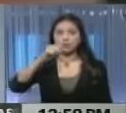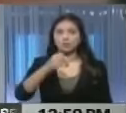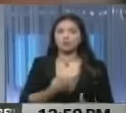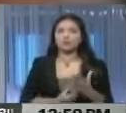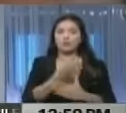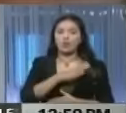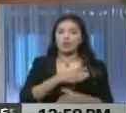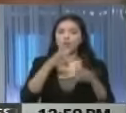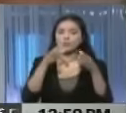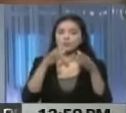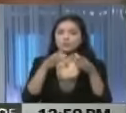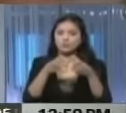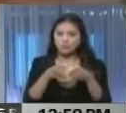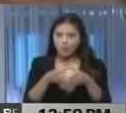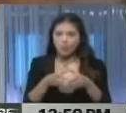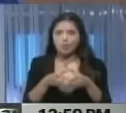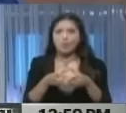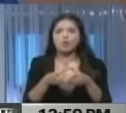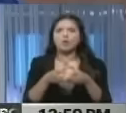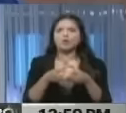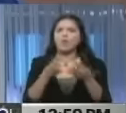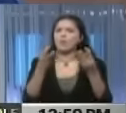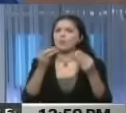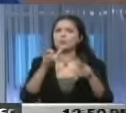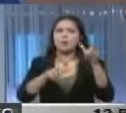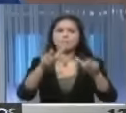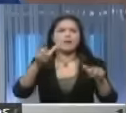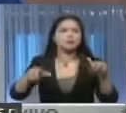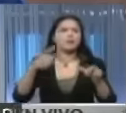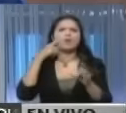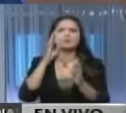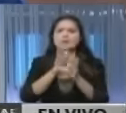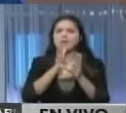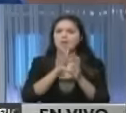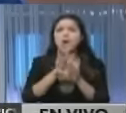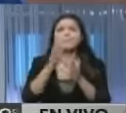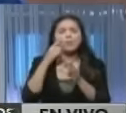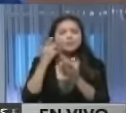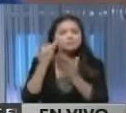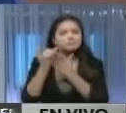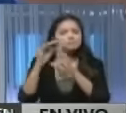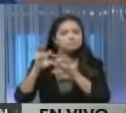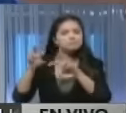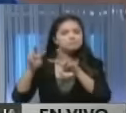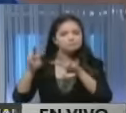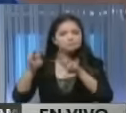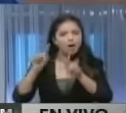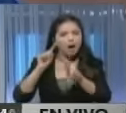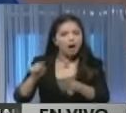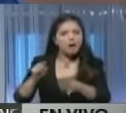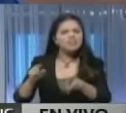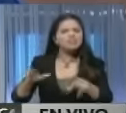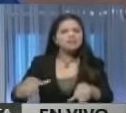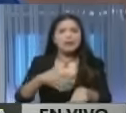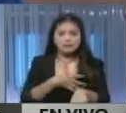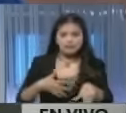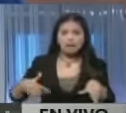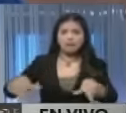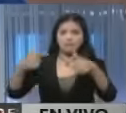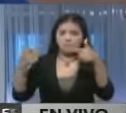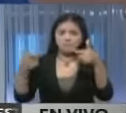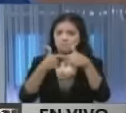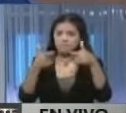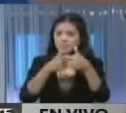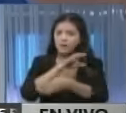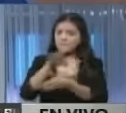comisión con distinguidos juristas y psiquiatras para estudiar este lenguaje que busca la confrontación entre